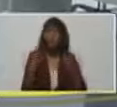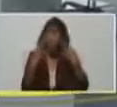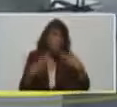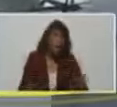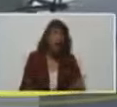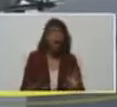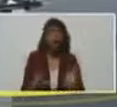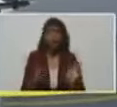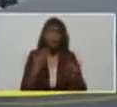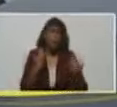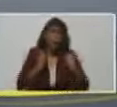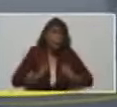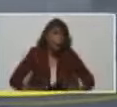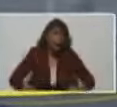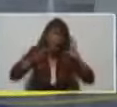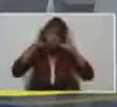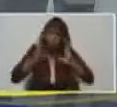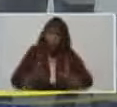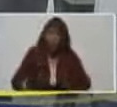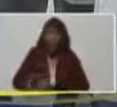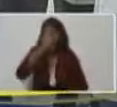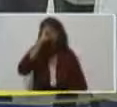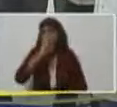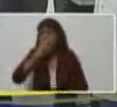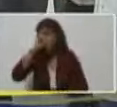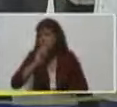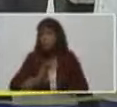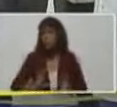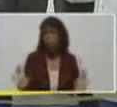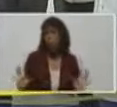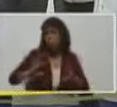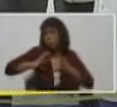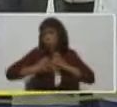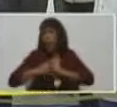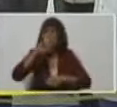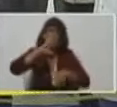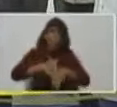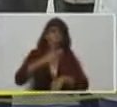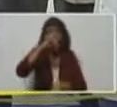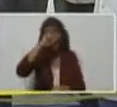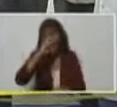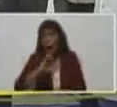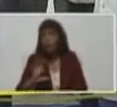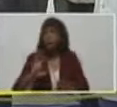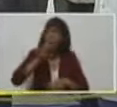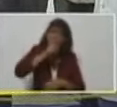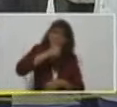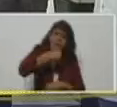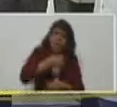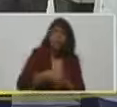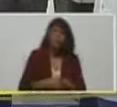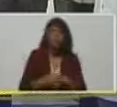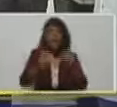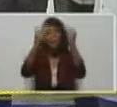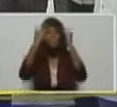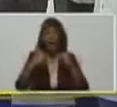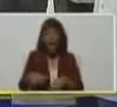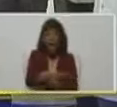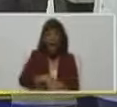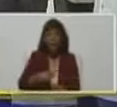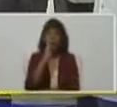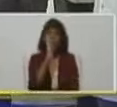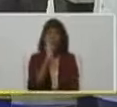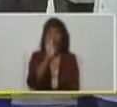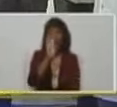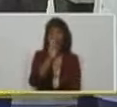que llaman enfermedades, suena feo, degenerativas con la edad. Y la planta baja, por